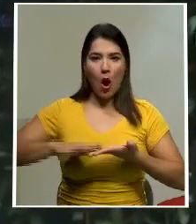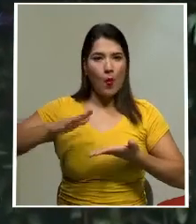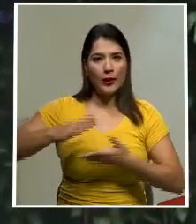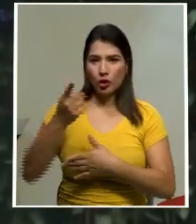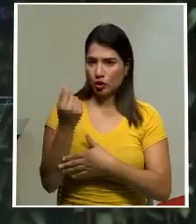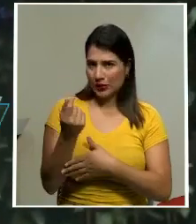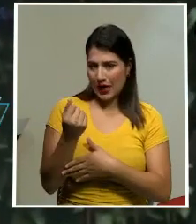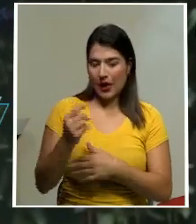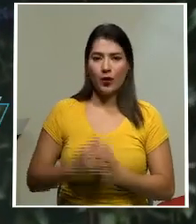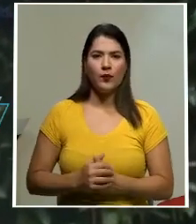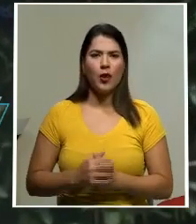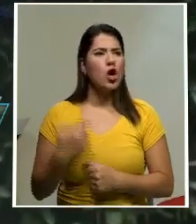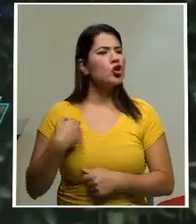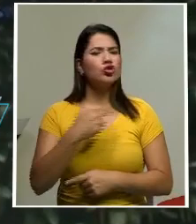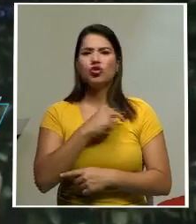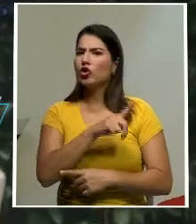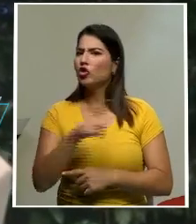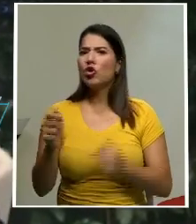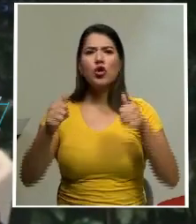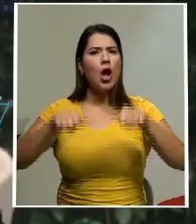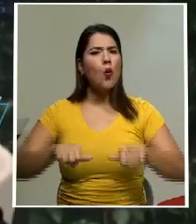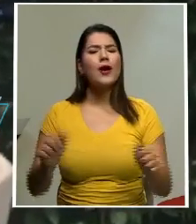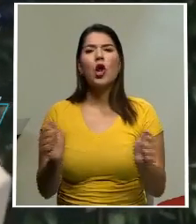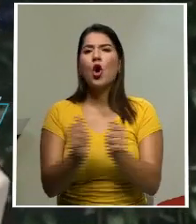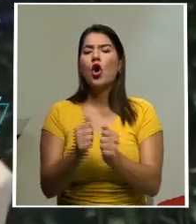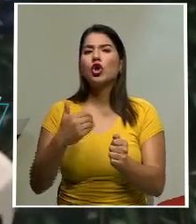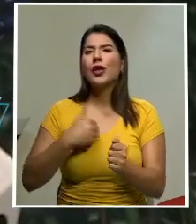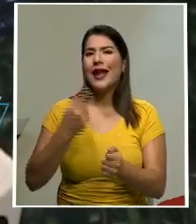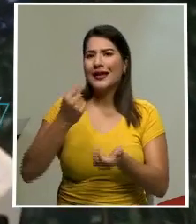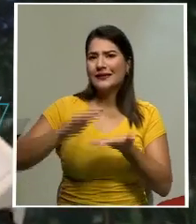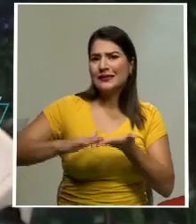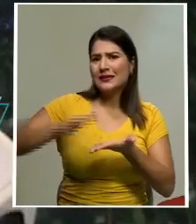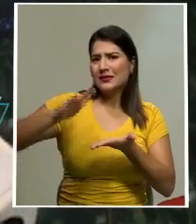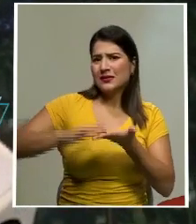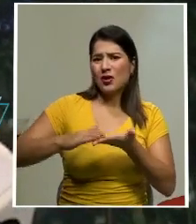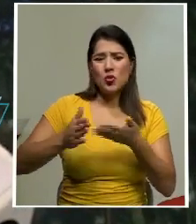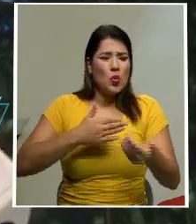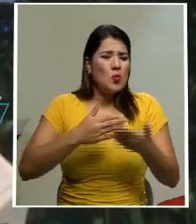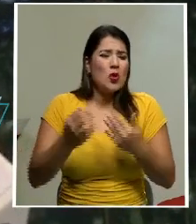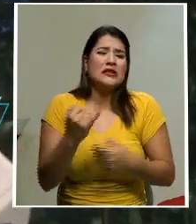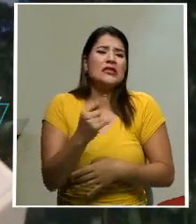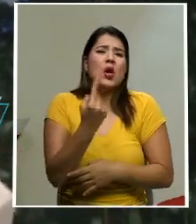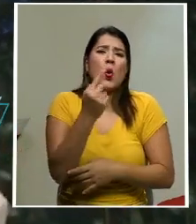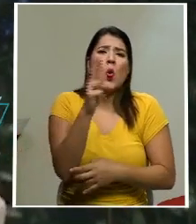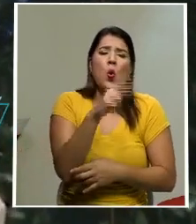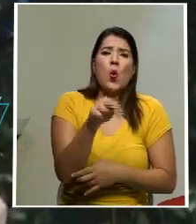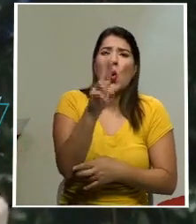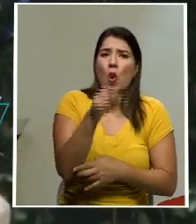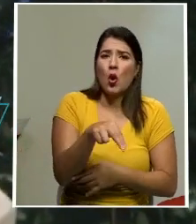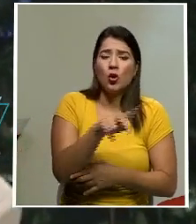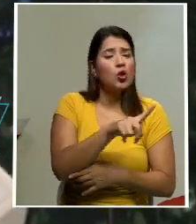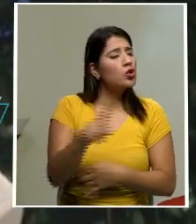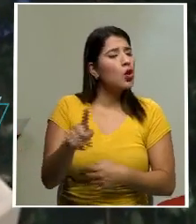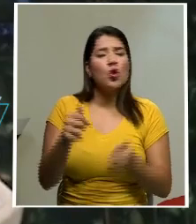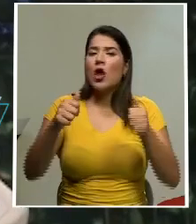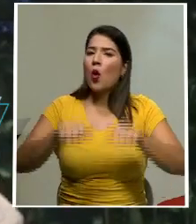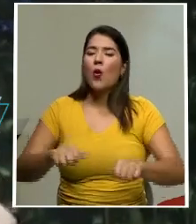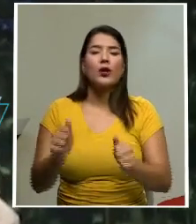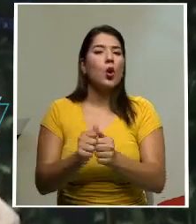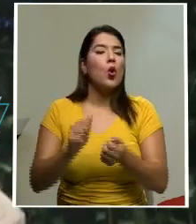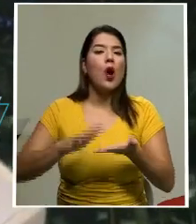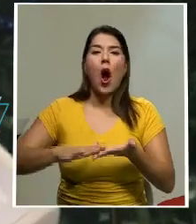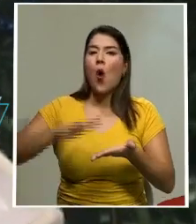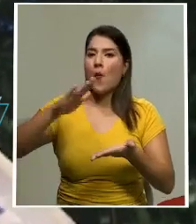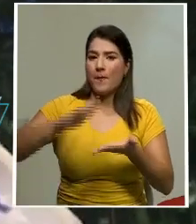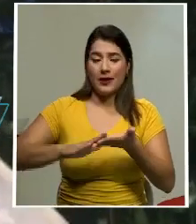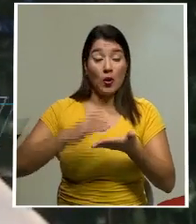acuerdo con ningún aumento, aunque fuera de un color que se nos haga en estos tiempos